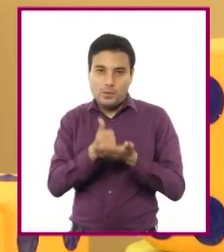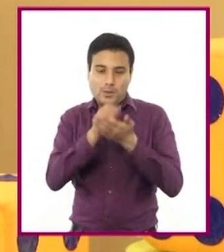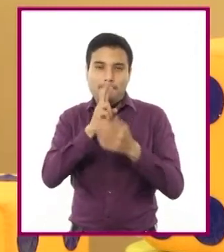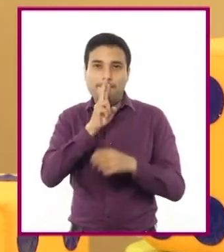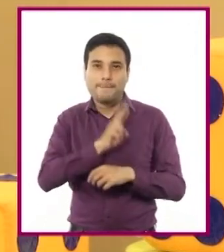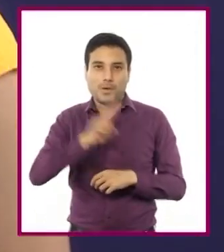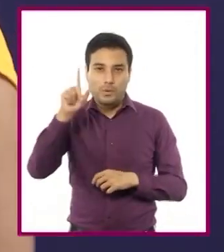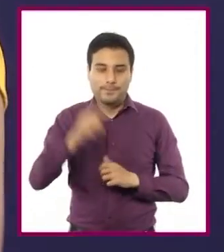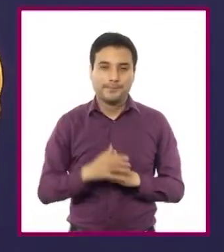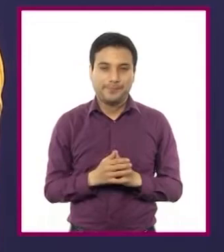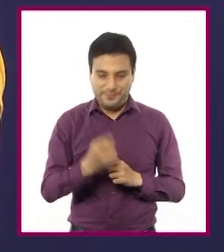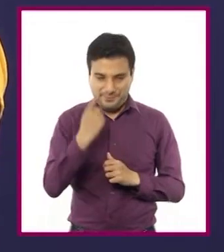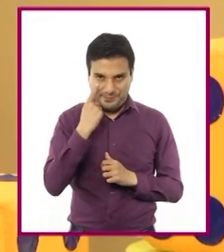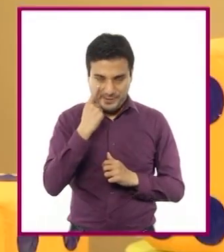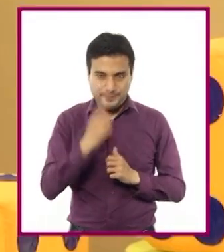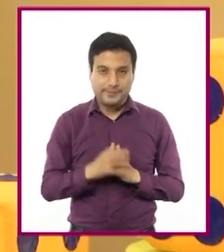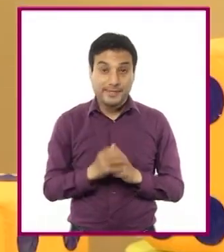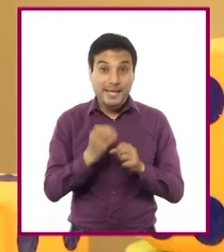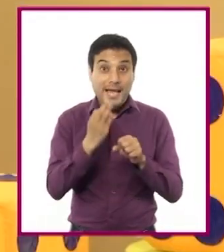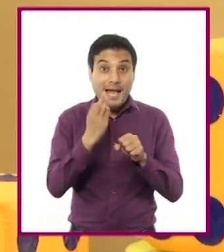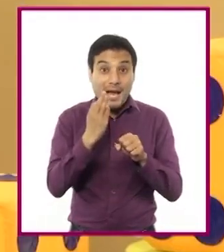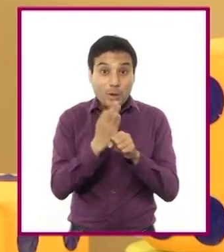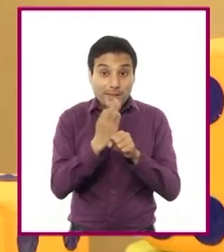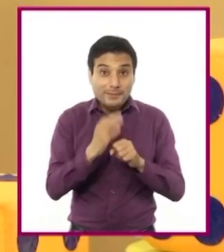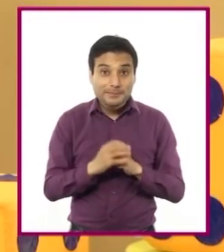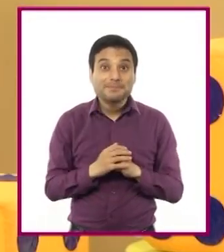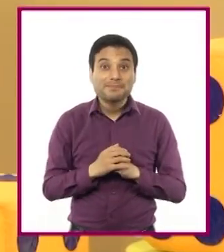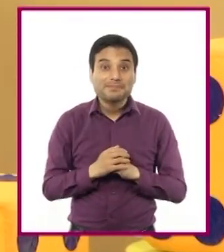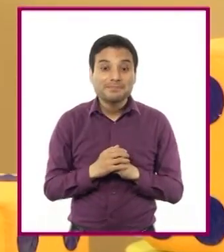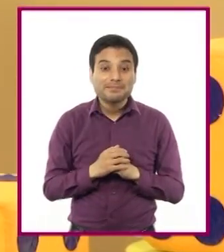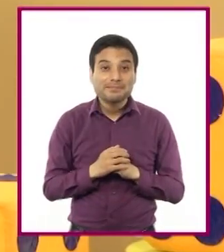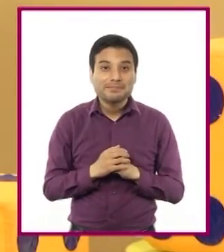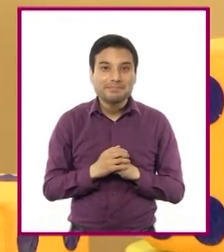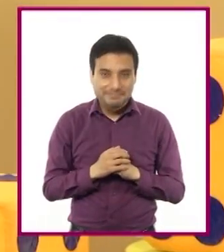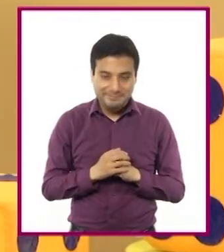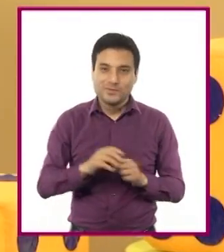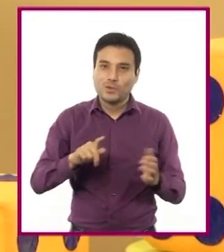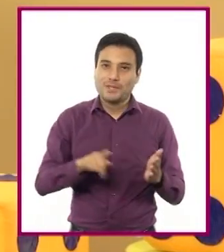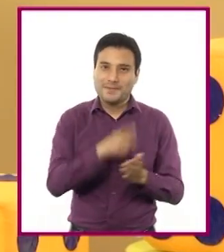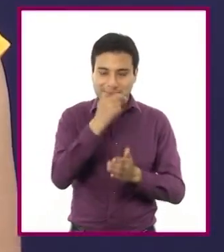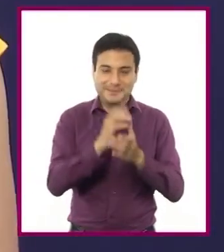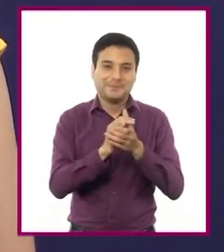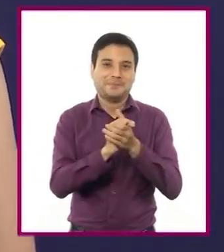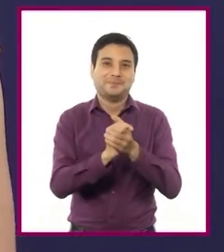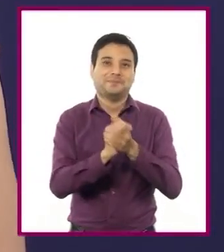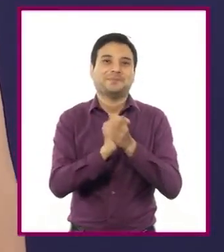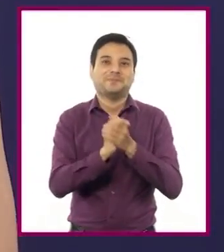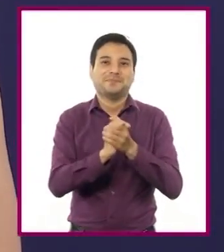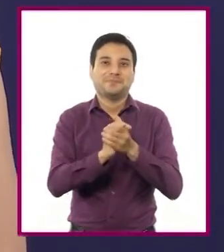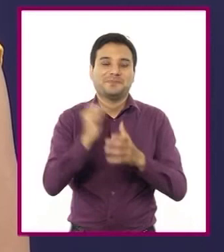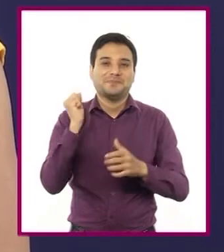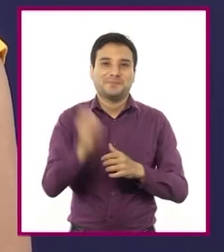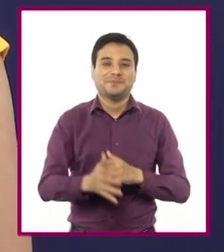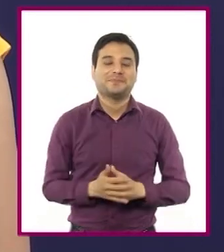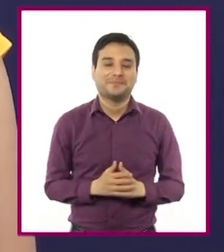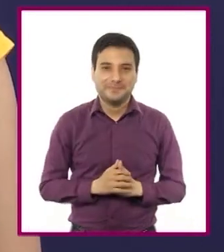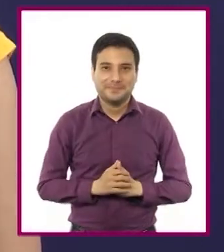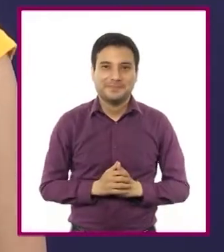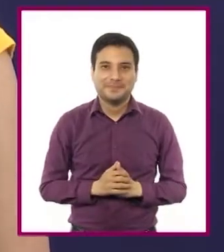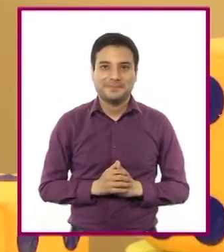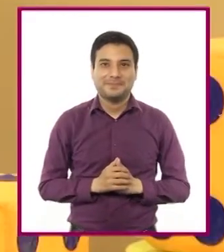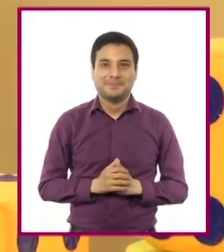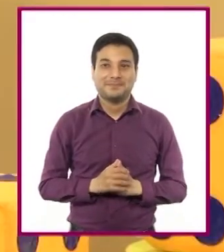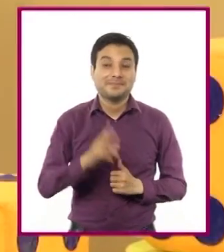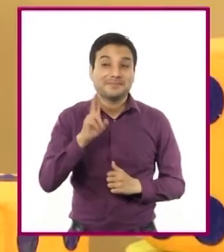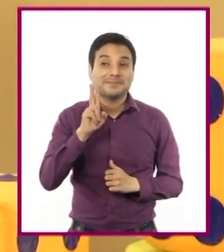cotidianas. Leslie, ha llegado el momento que esperabas. Lanzar de nueva cuenta los dados para jugar rango dados.